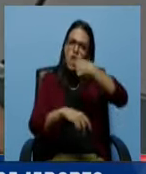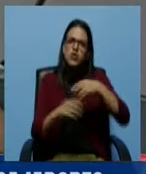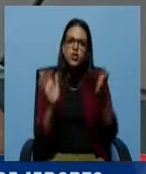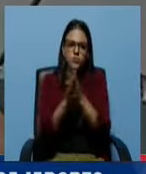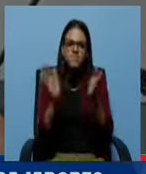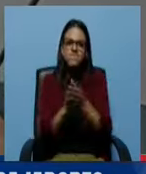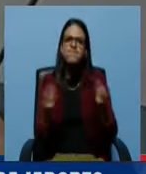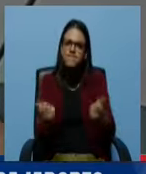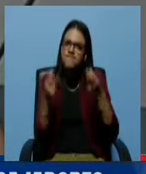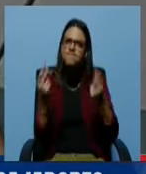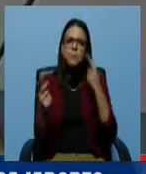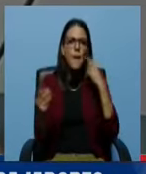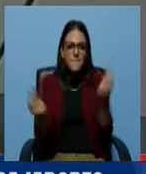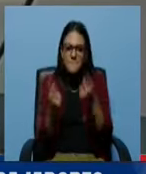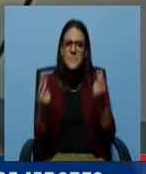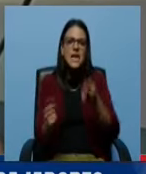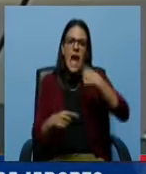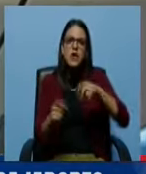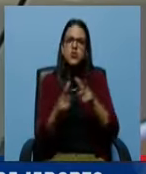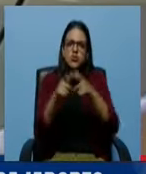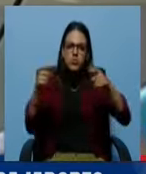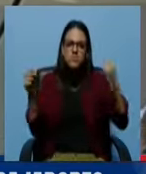pasos y de ampliar